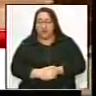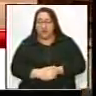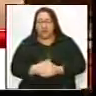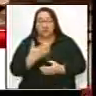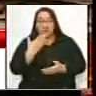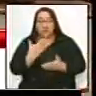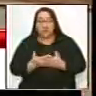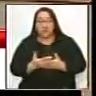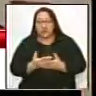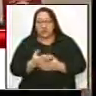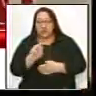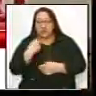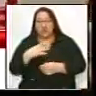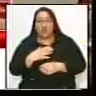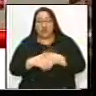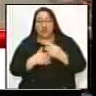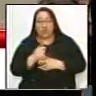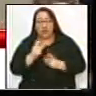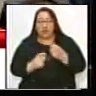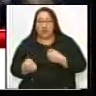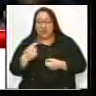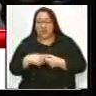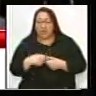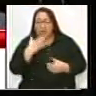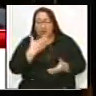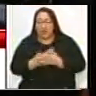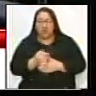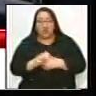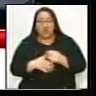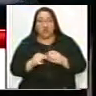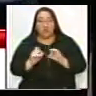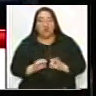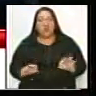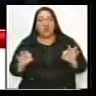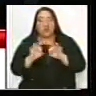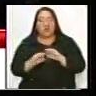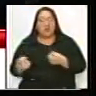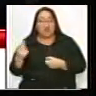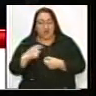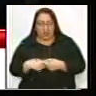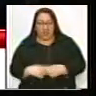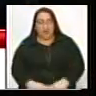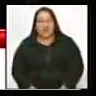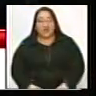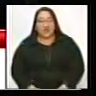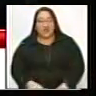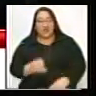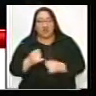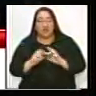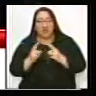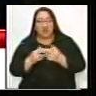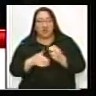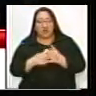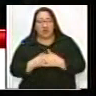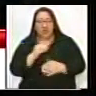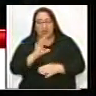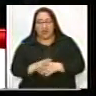Bien, señoras y señores, a todos los presentes, les agradecemos su gentil asistencia. Tengan ustedes buenos